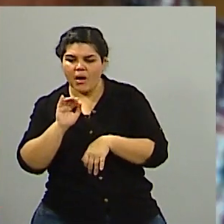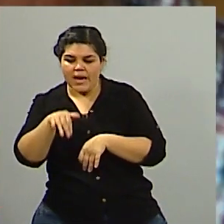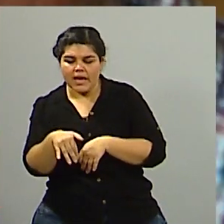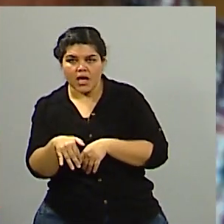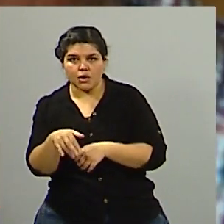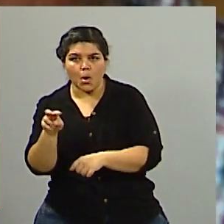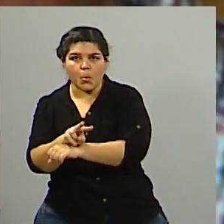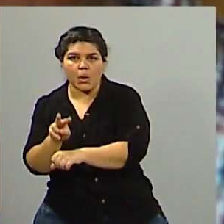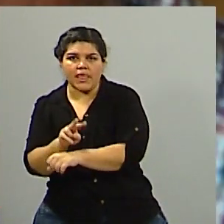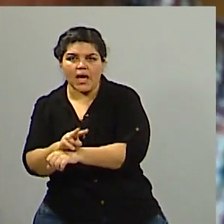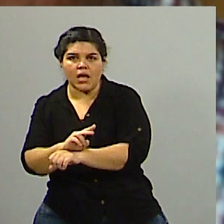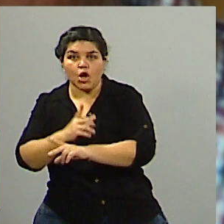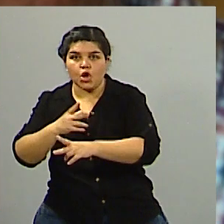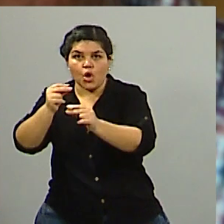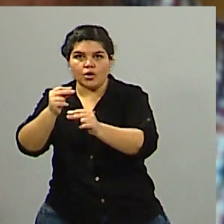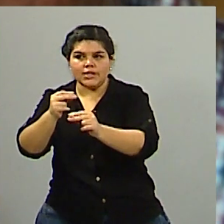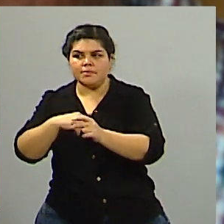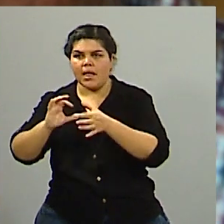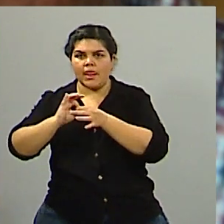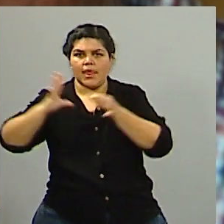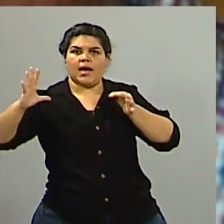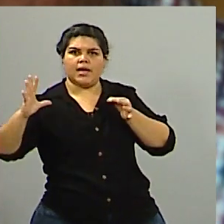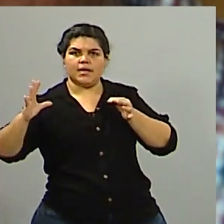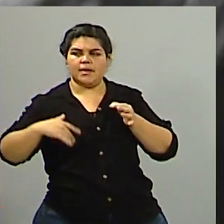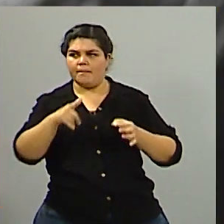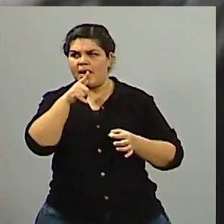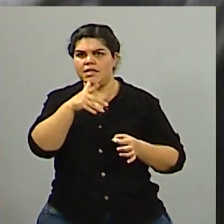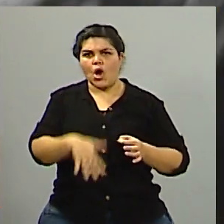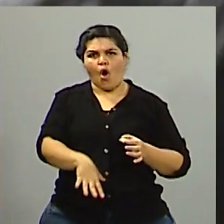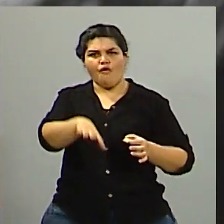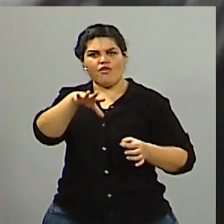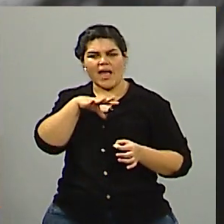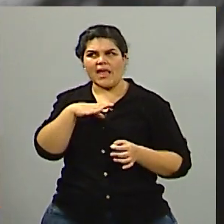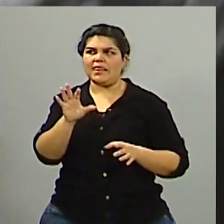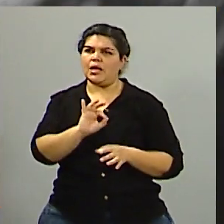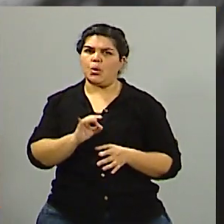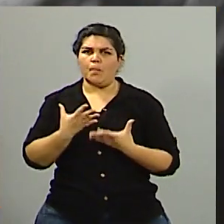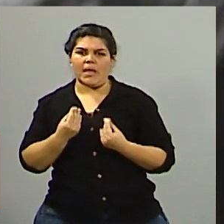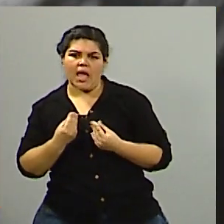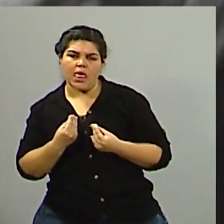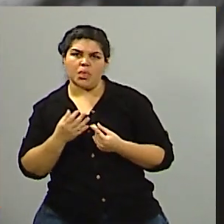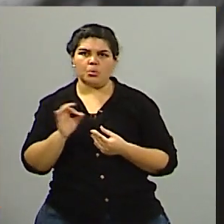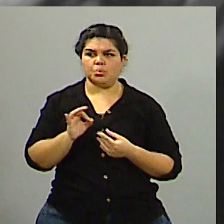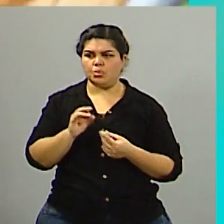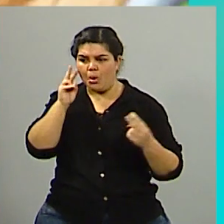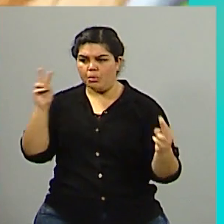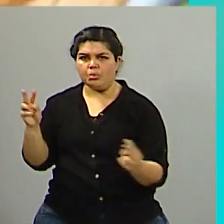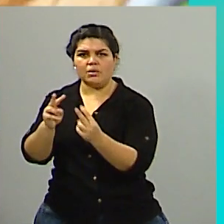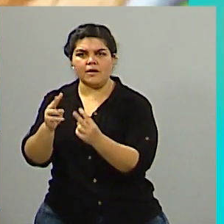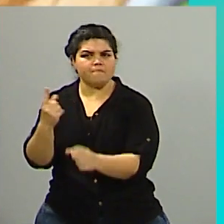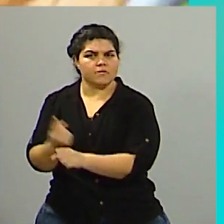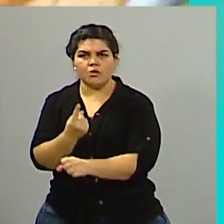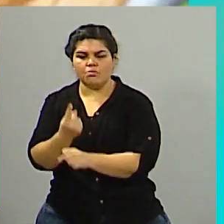ver tanto a mis nietos, no quiero que se ofendan. Bueno, entonces entienden que es un poco la manera de mantener